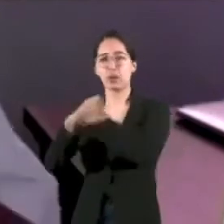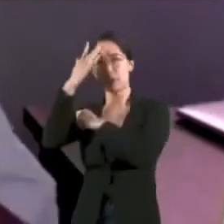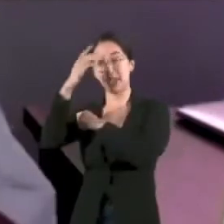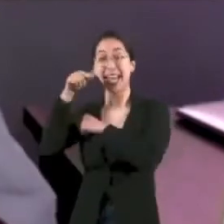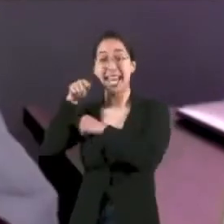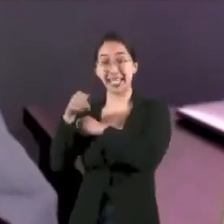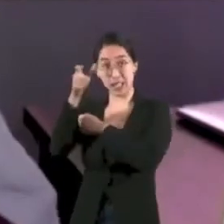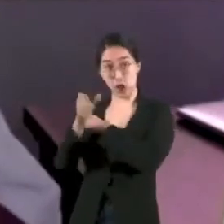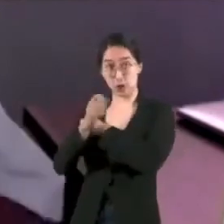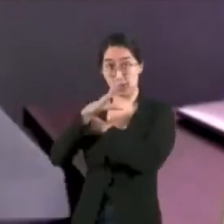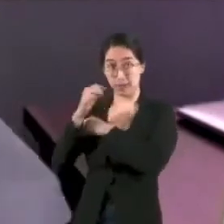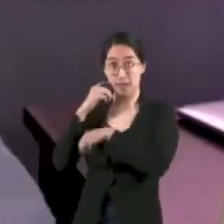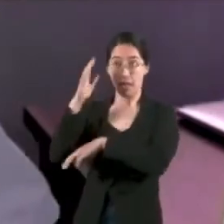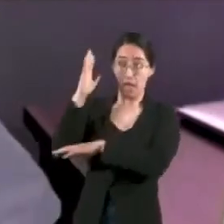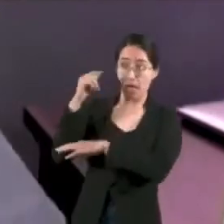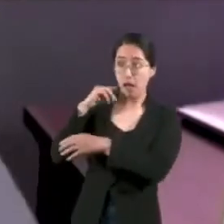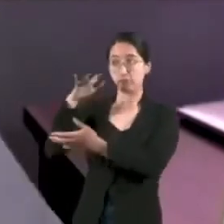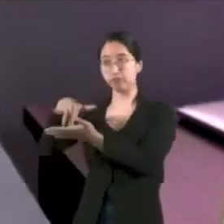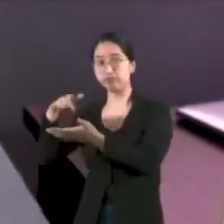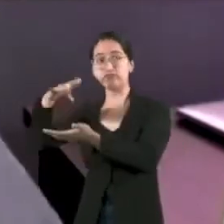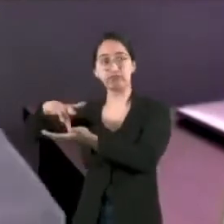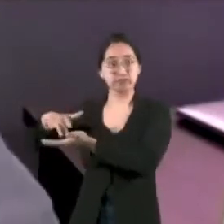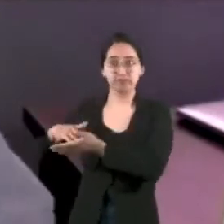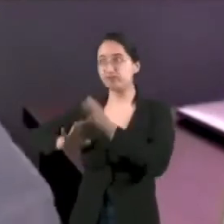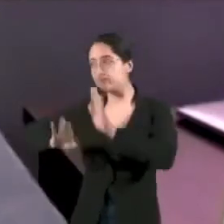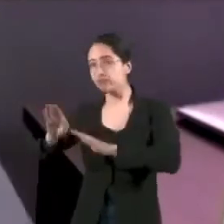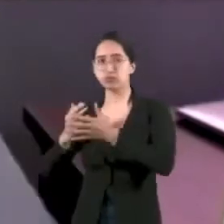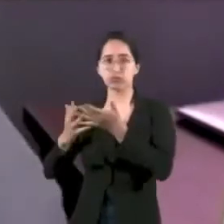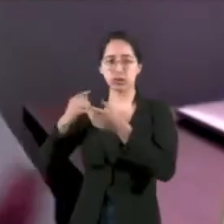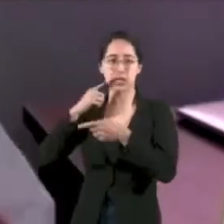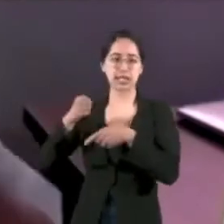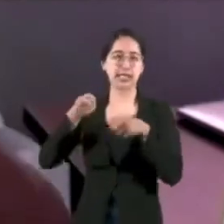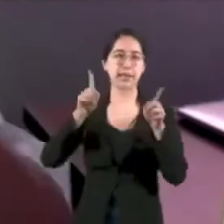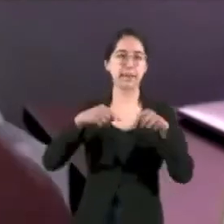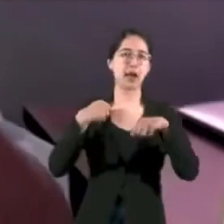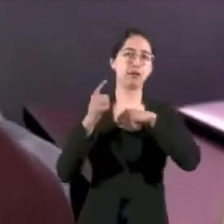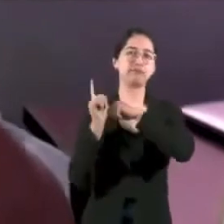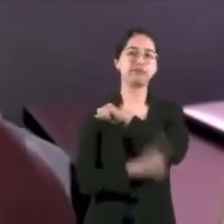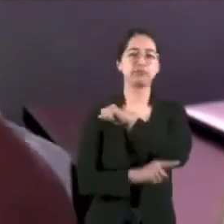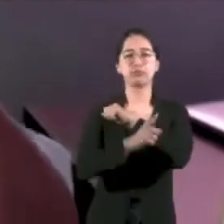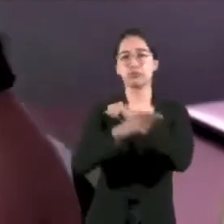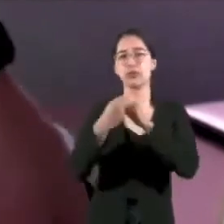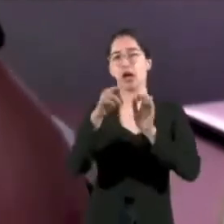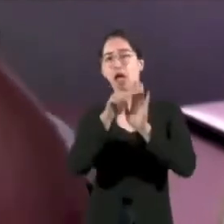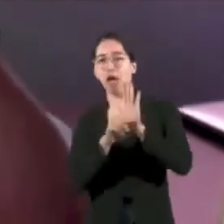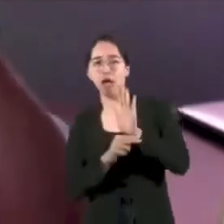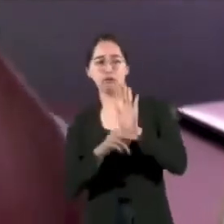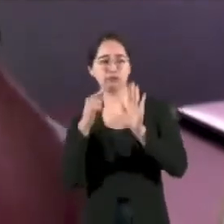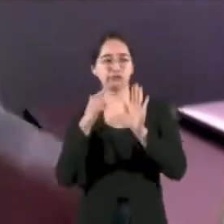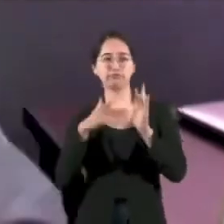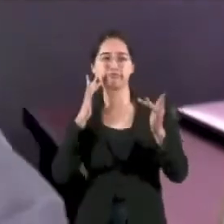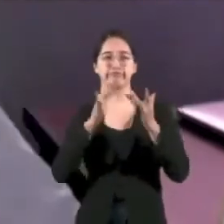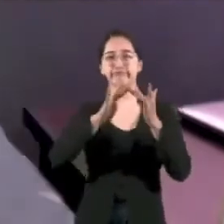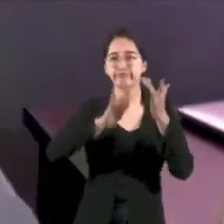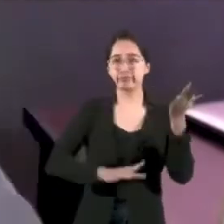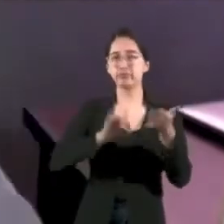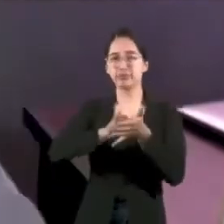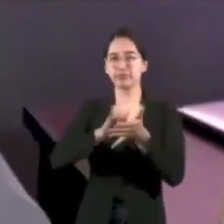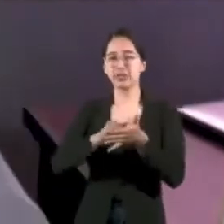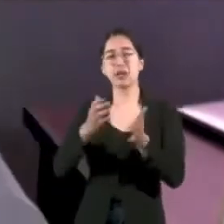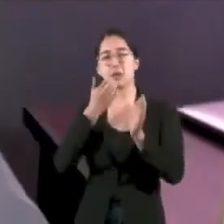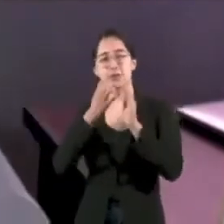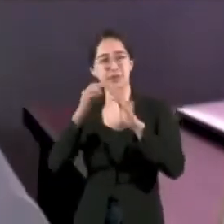FARC. O sea, había unos principios que se fueron abandonando por una razón u otra. Precisamente, pues yo acabo de suspender el viaje a Cúcuta para poder